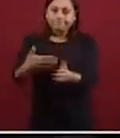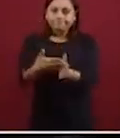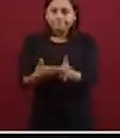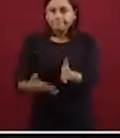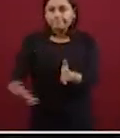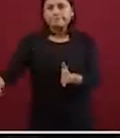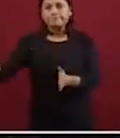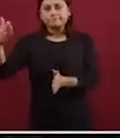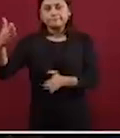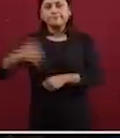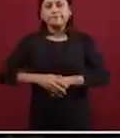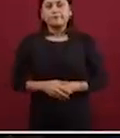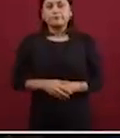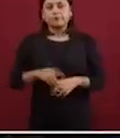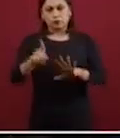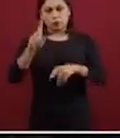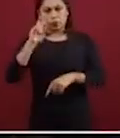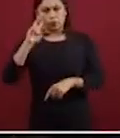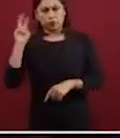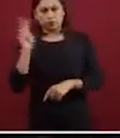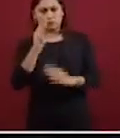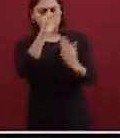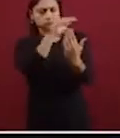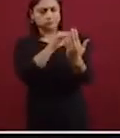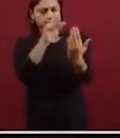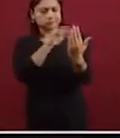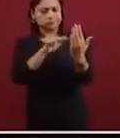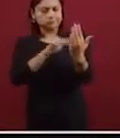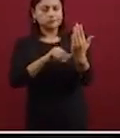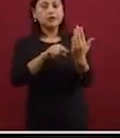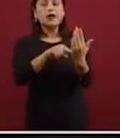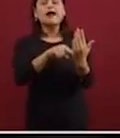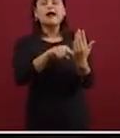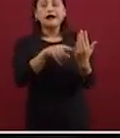Y si lo leen, ahí van a encontrar